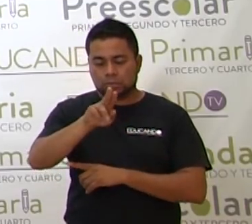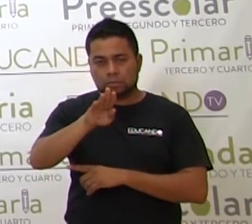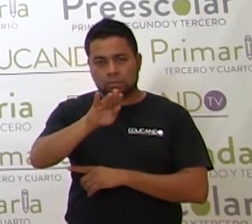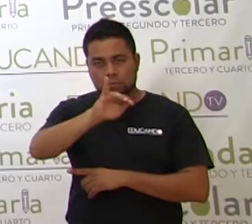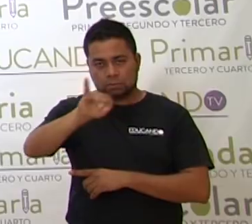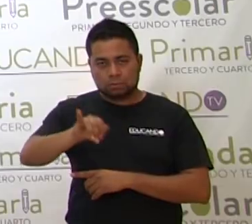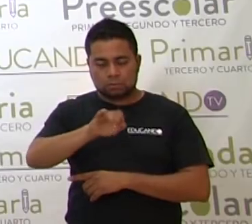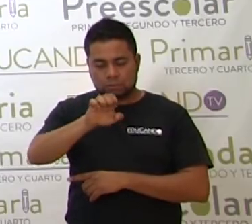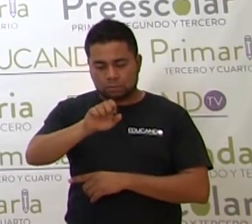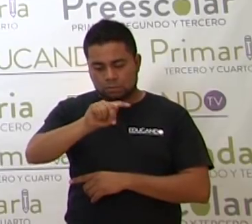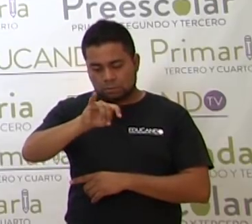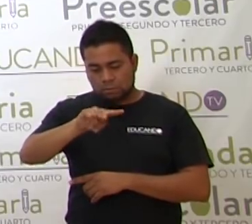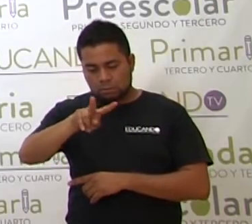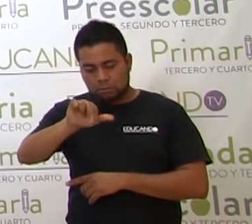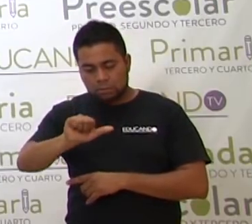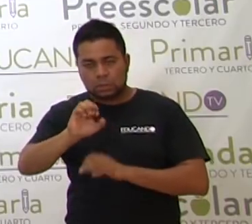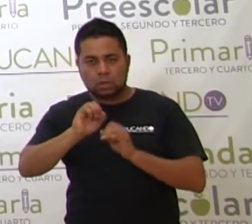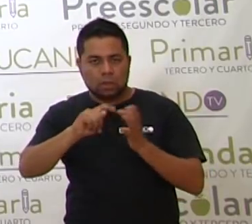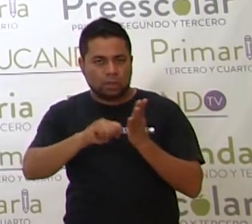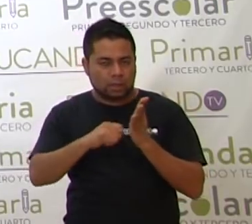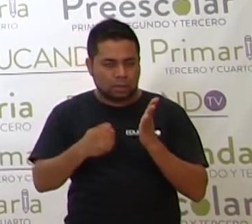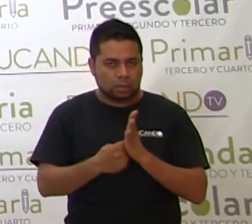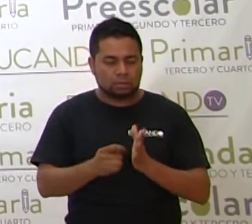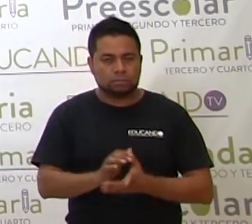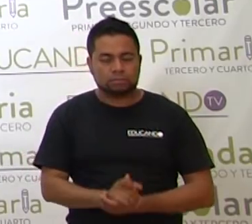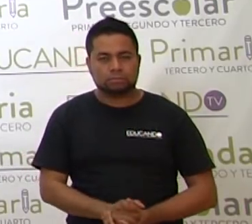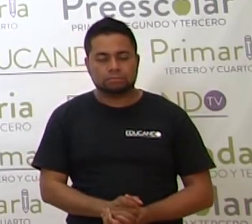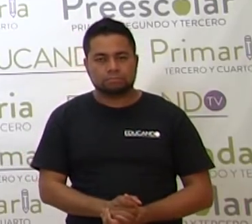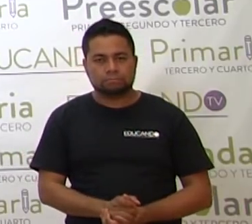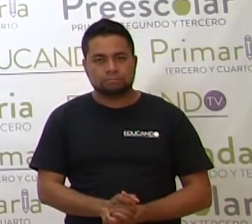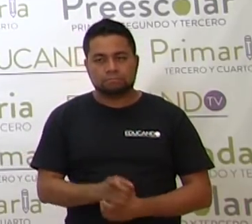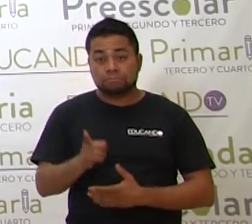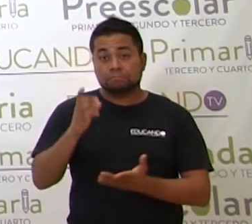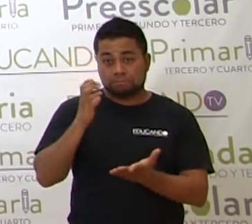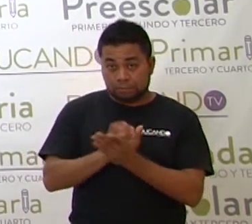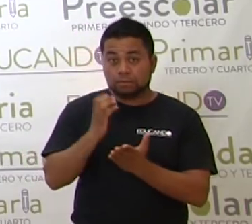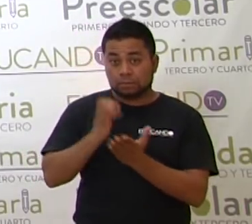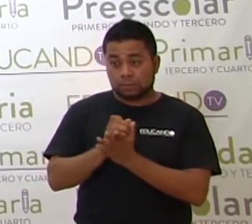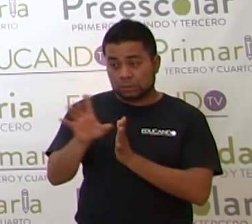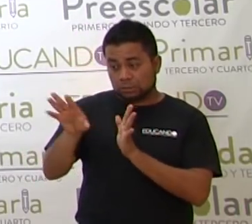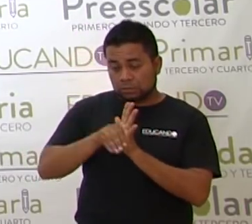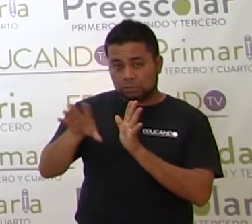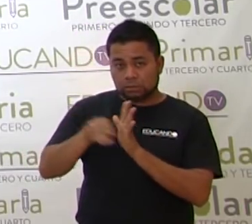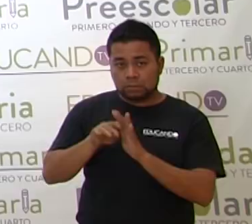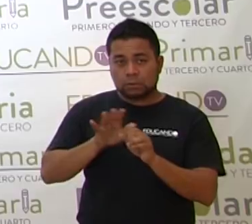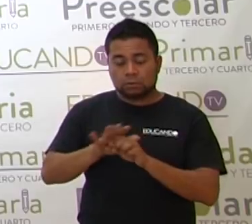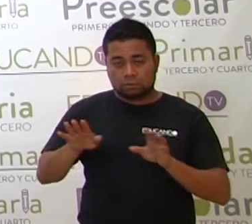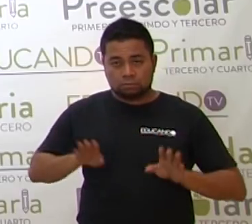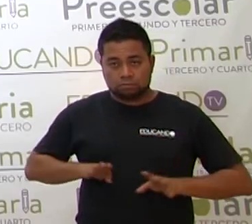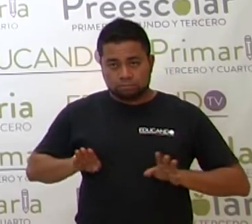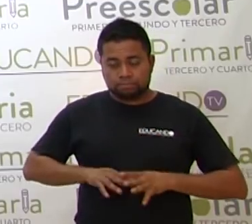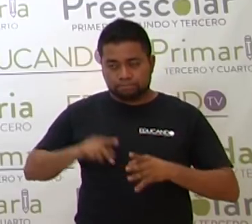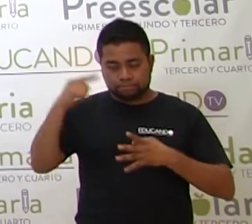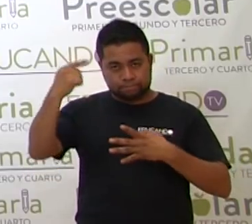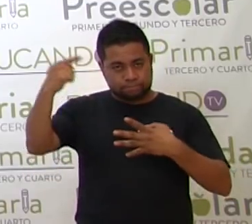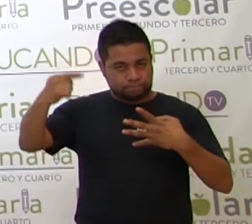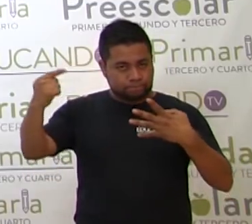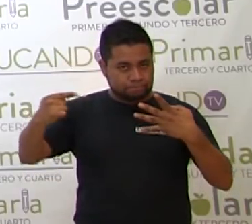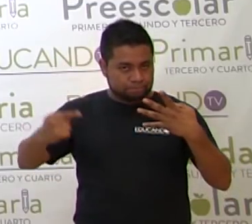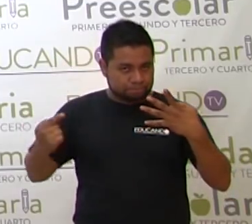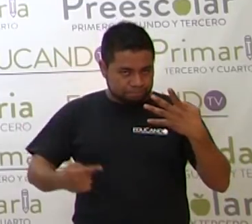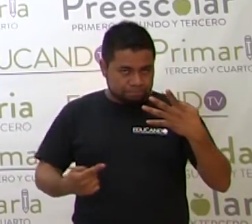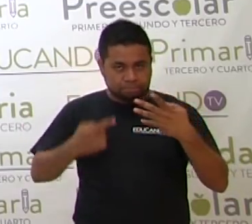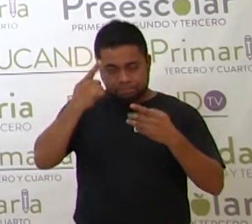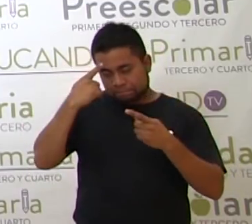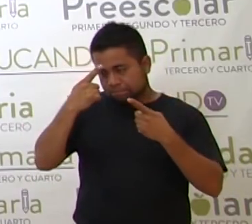¿Subjetiva? ¿O técnica? Tienes en tu cuaderno cada una de las características de